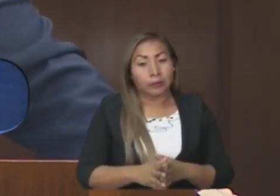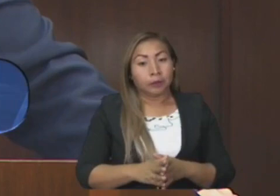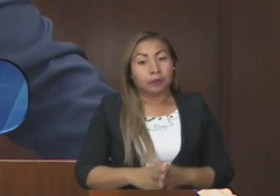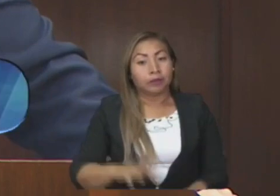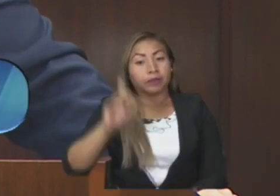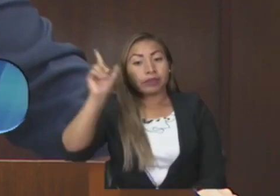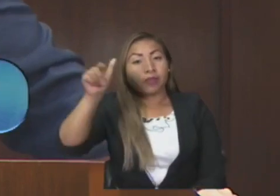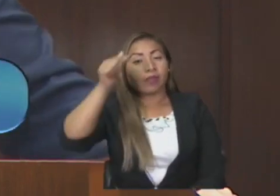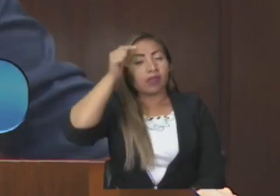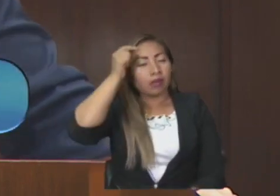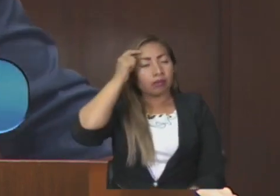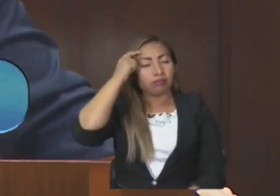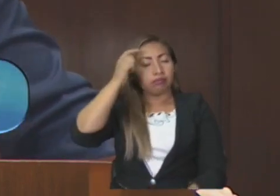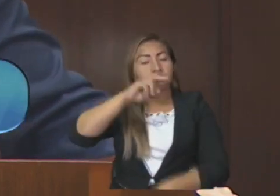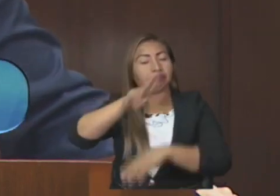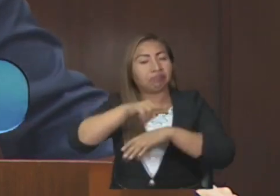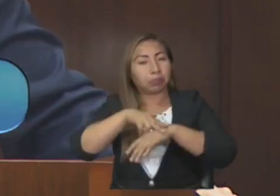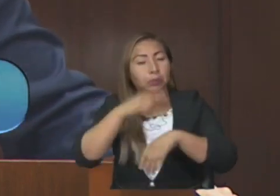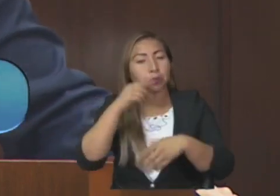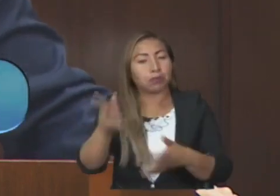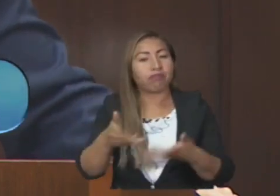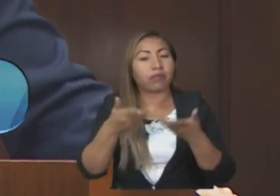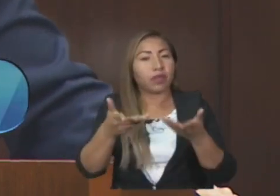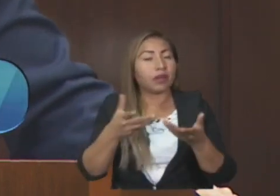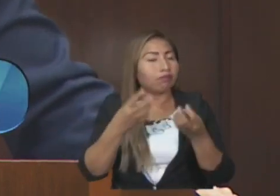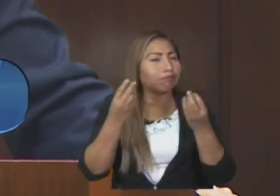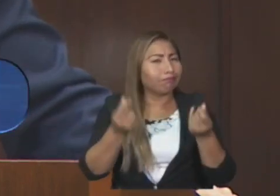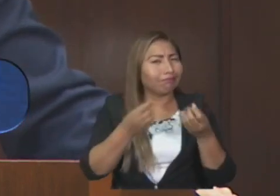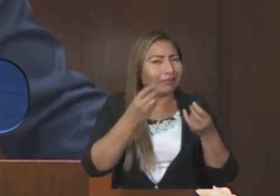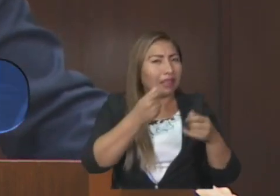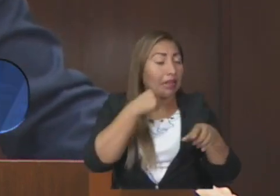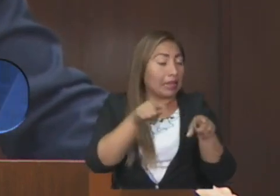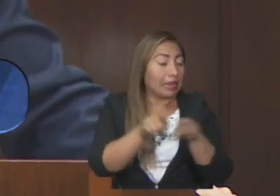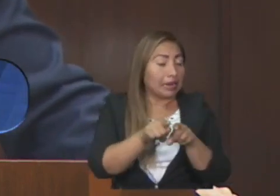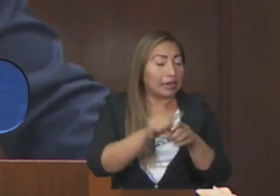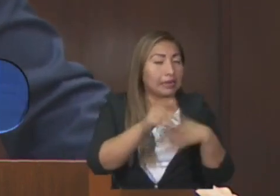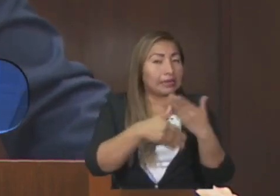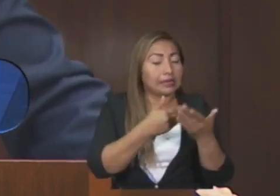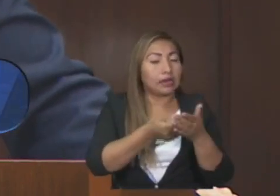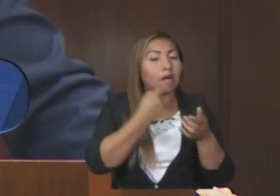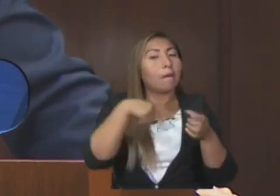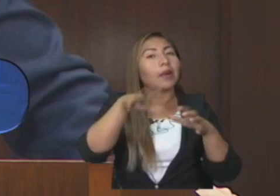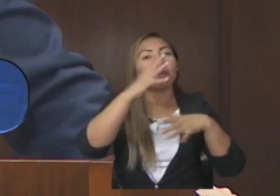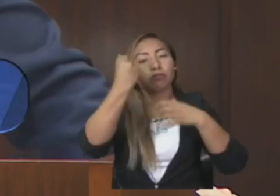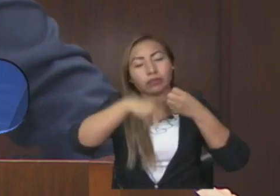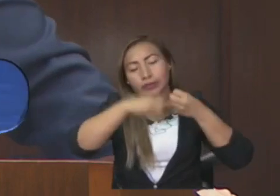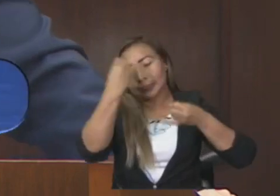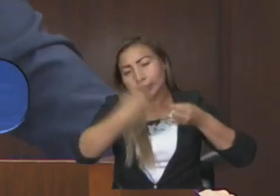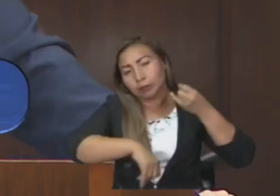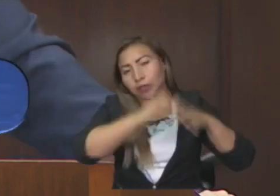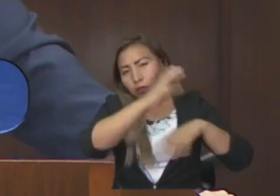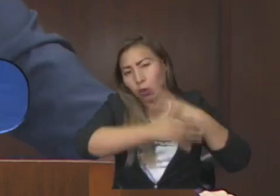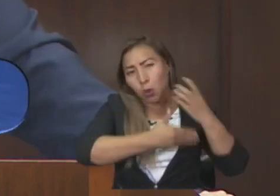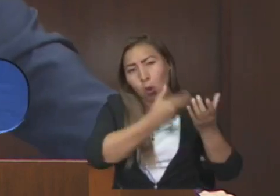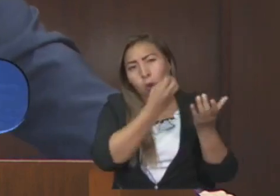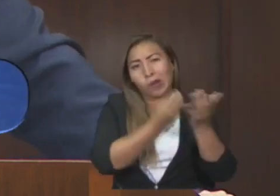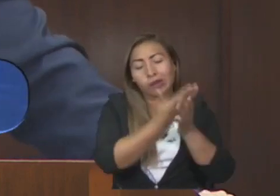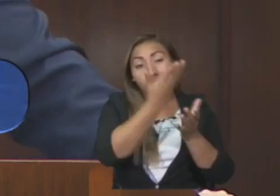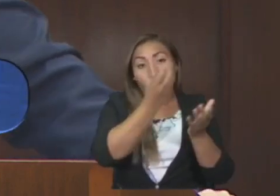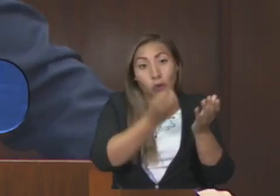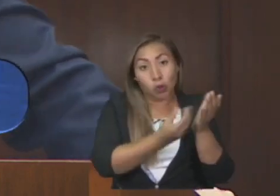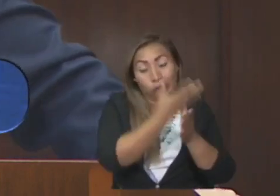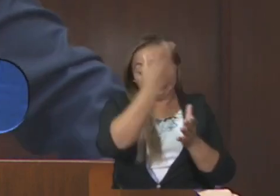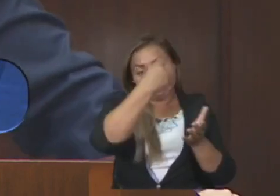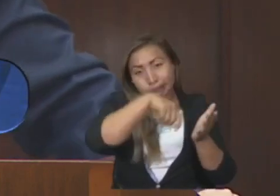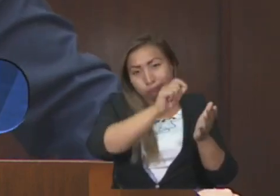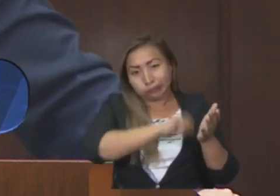Nacional movilizó todos sus recursos y esfuerzos para culminar la redacción de dicho contrato que